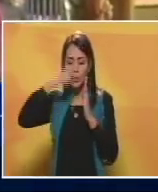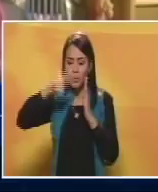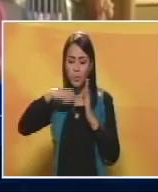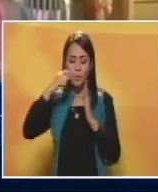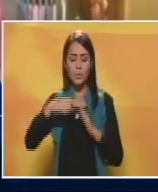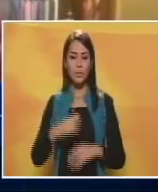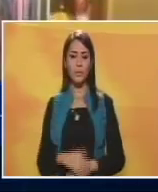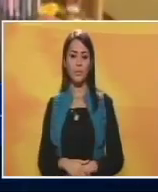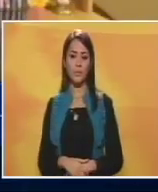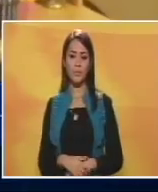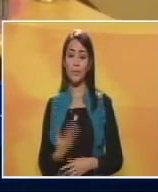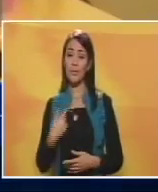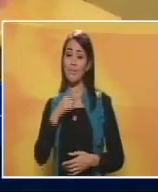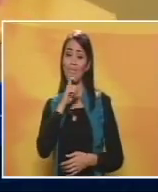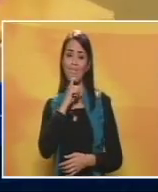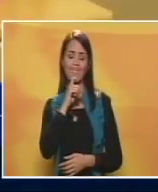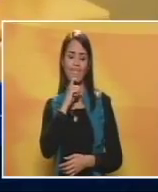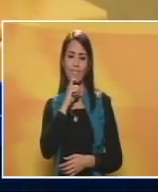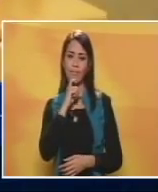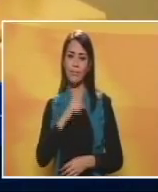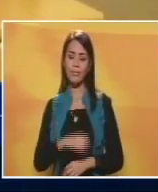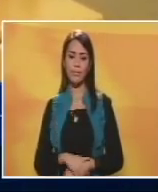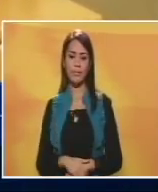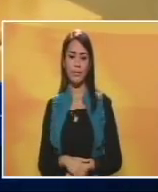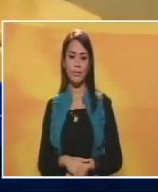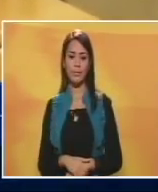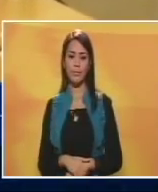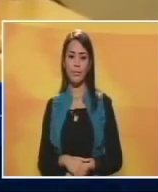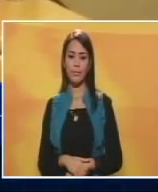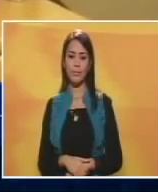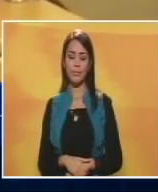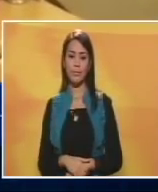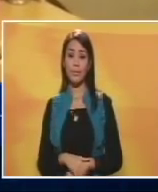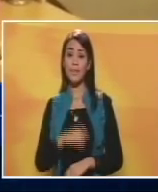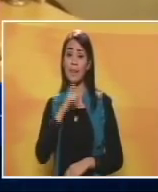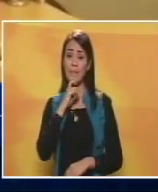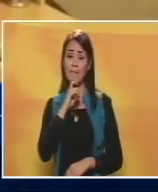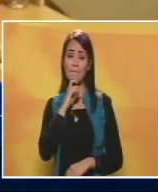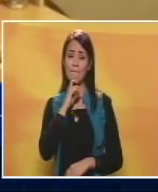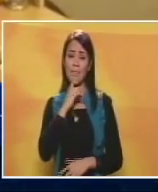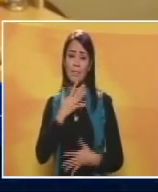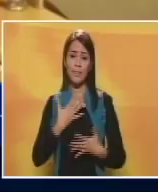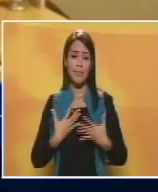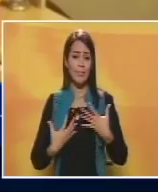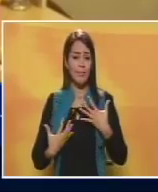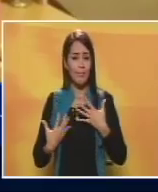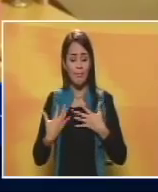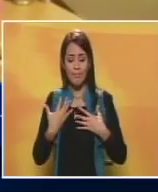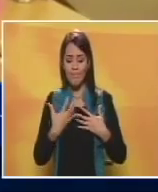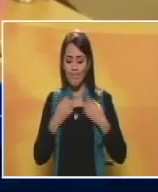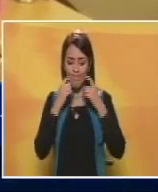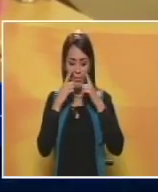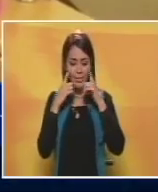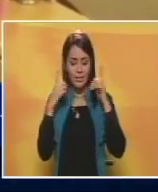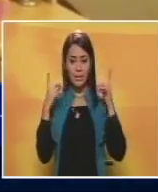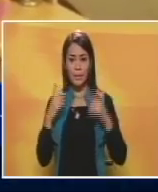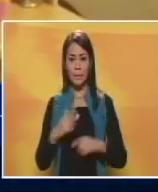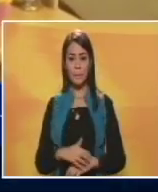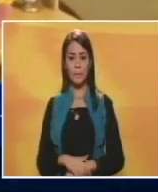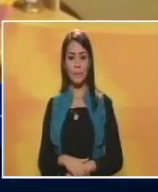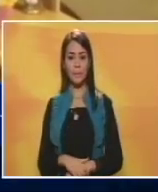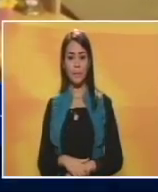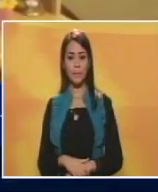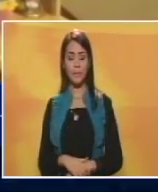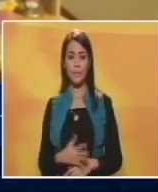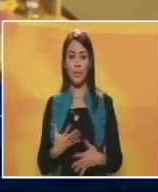fue un momento muy difícil. Fue un momento que causó muchísima impresión en mí. Me quedé